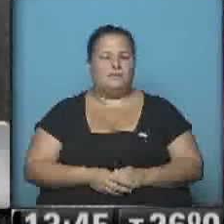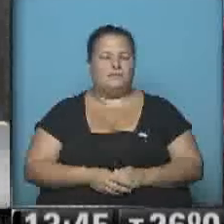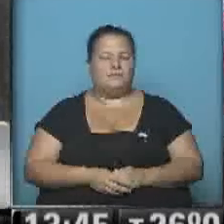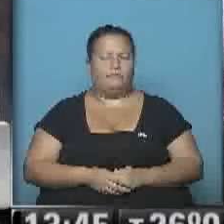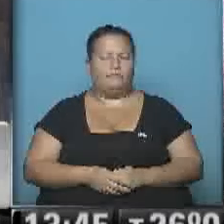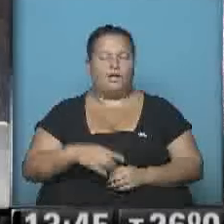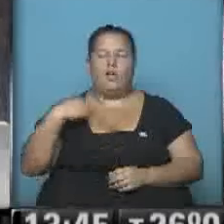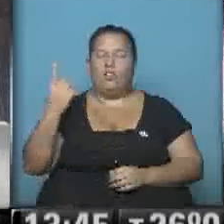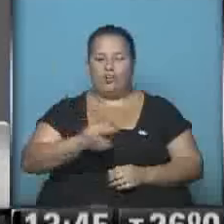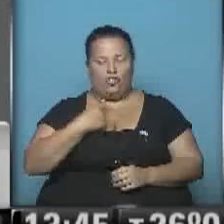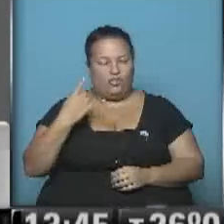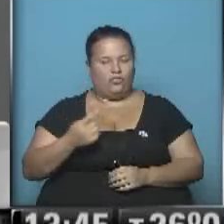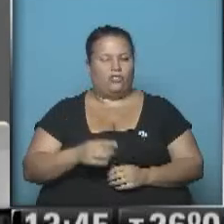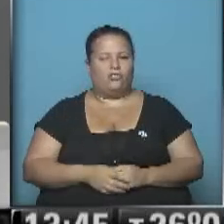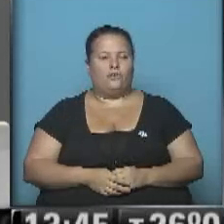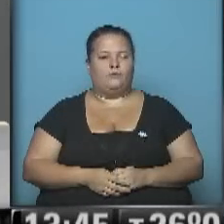nosotros